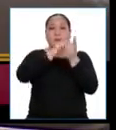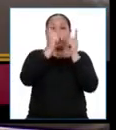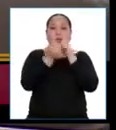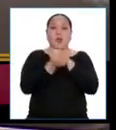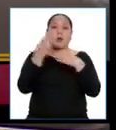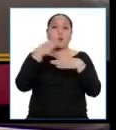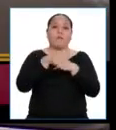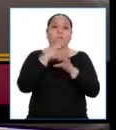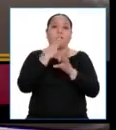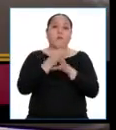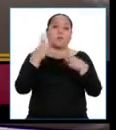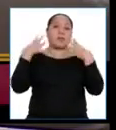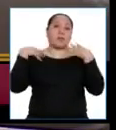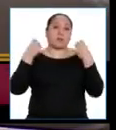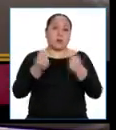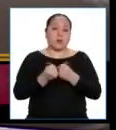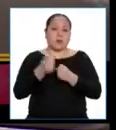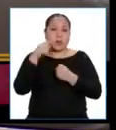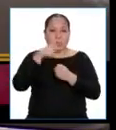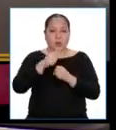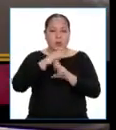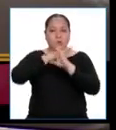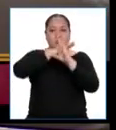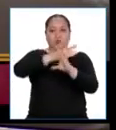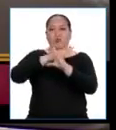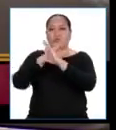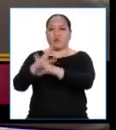estrategia sanitaria ante la lucha contra